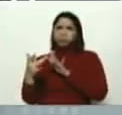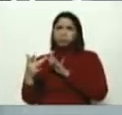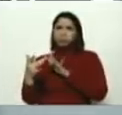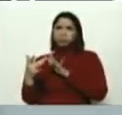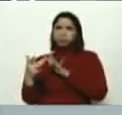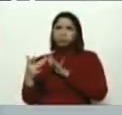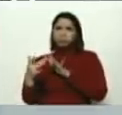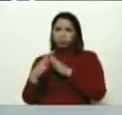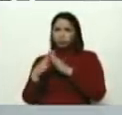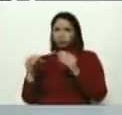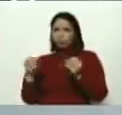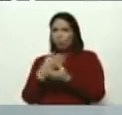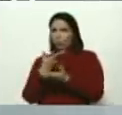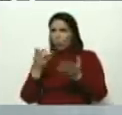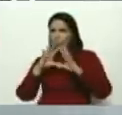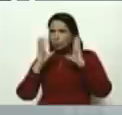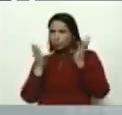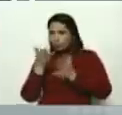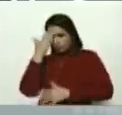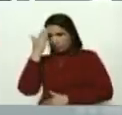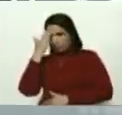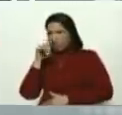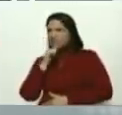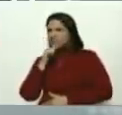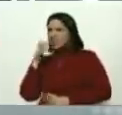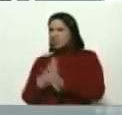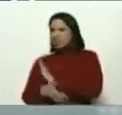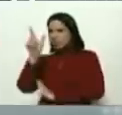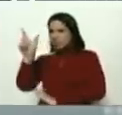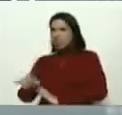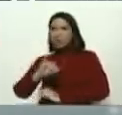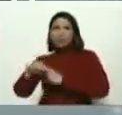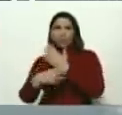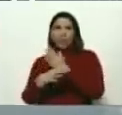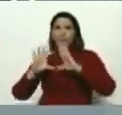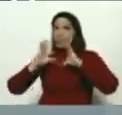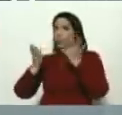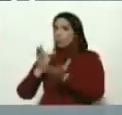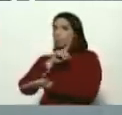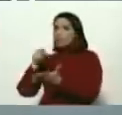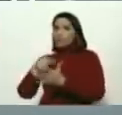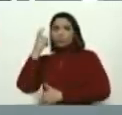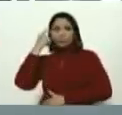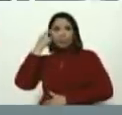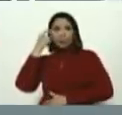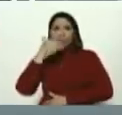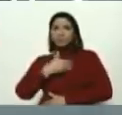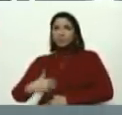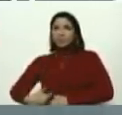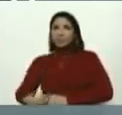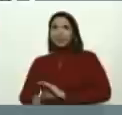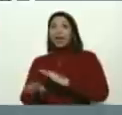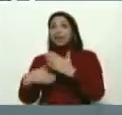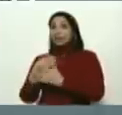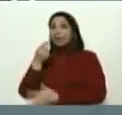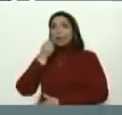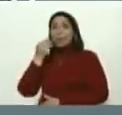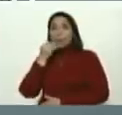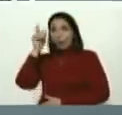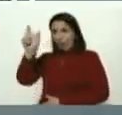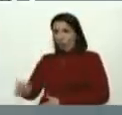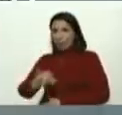Todo el mundo sabe quién es el Bobolongo, ¿verdad, señora vicepresidenta? El mundo entero, presidente. Hasta con el